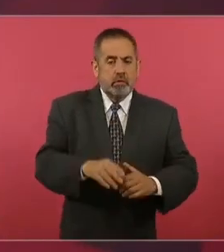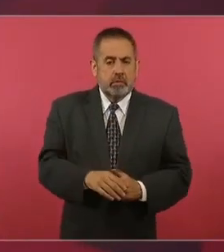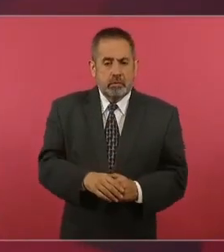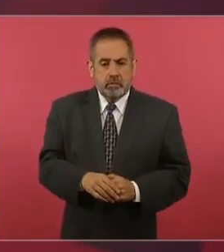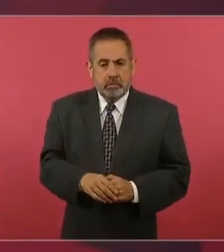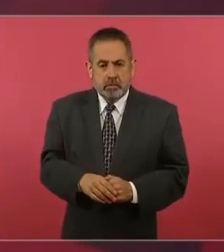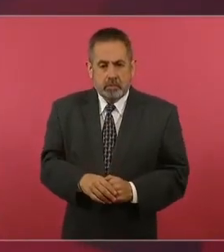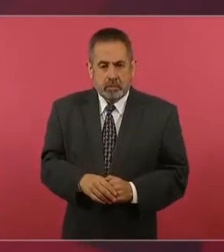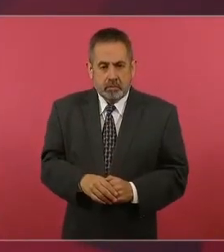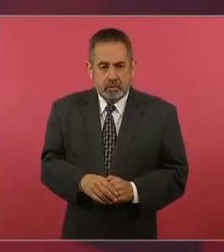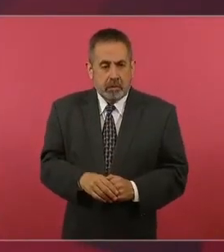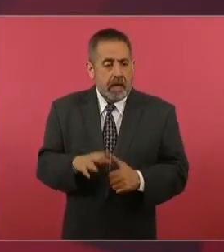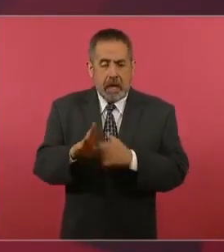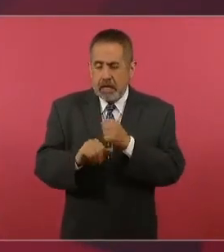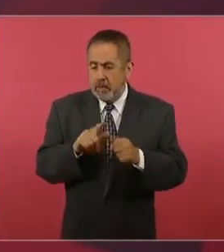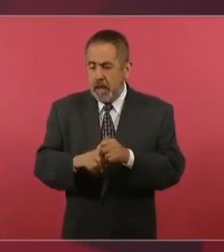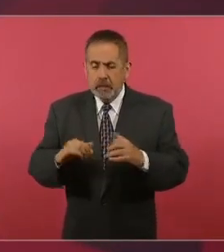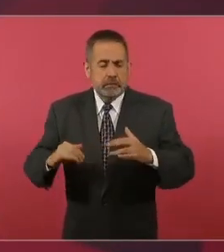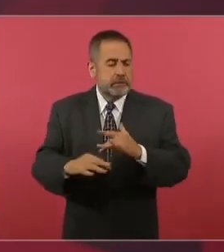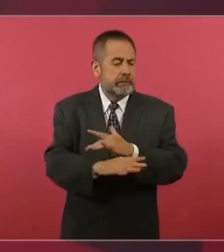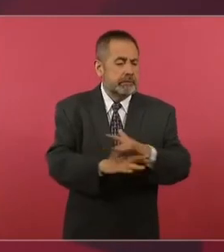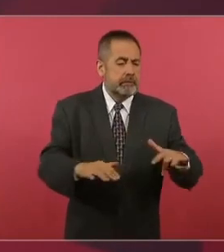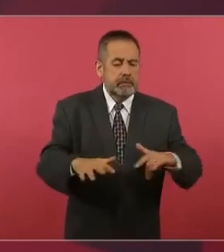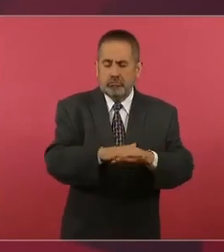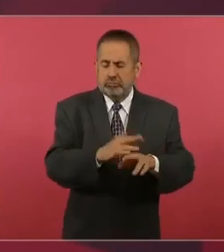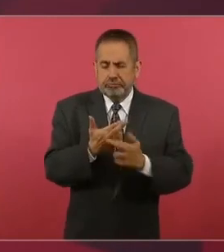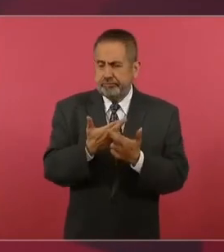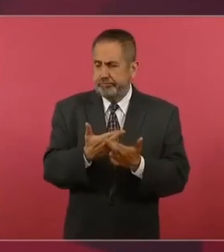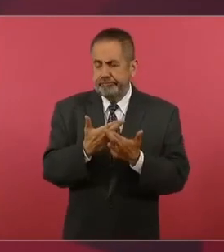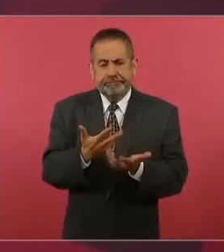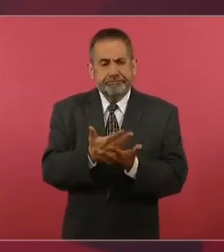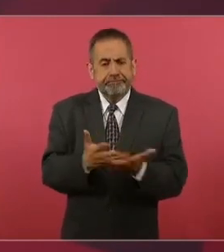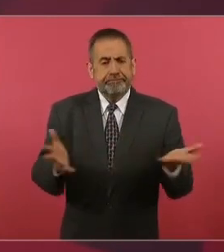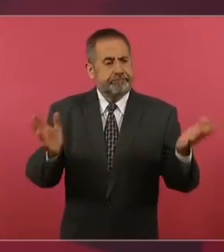que la fauna tenga